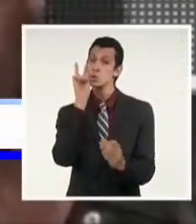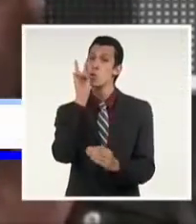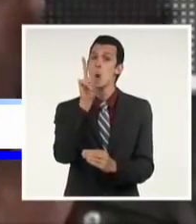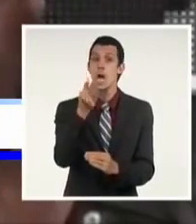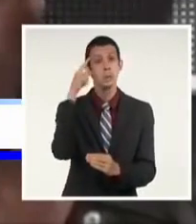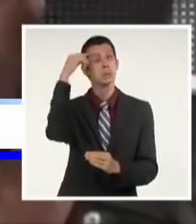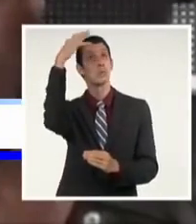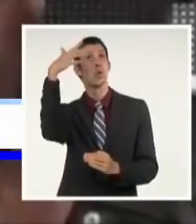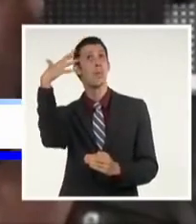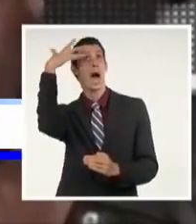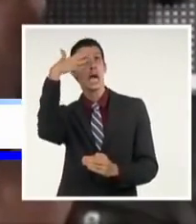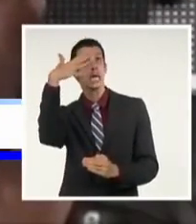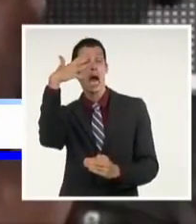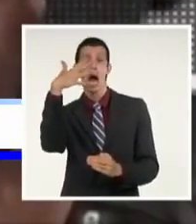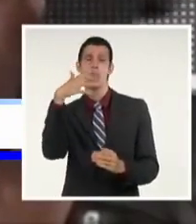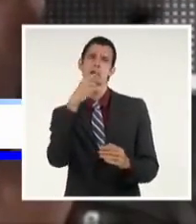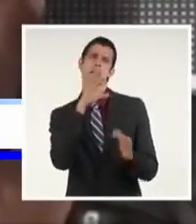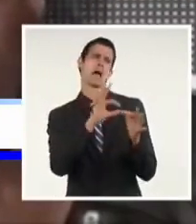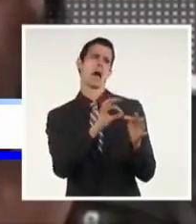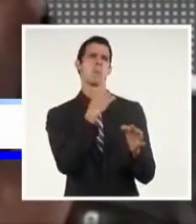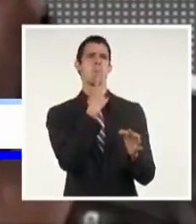estamos imaginando.